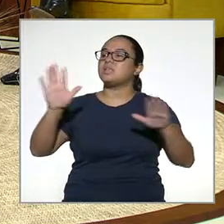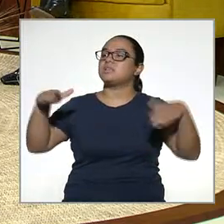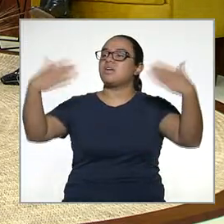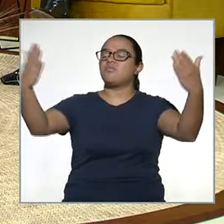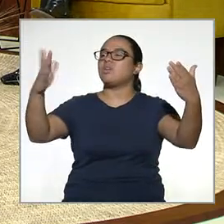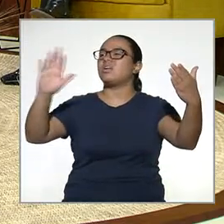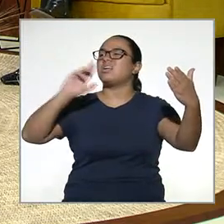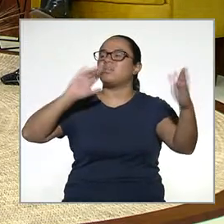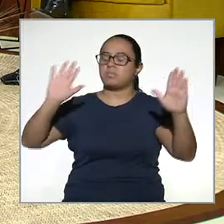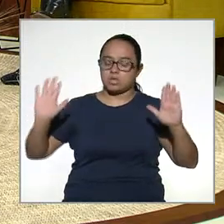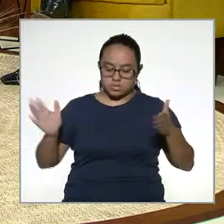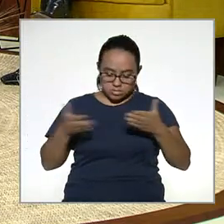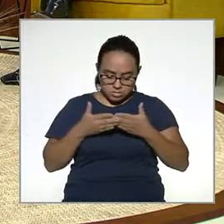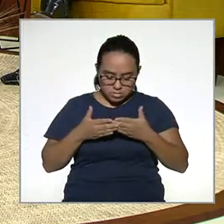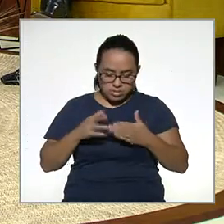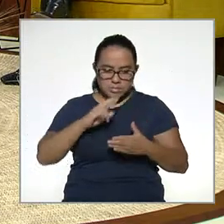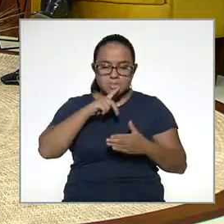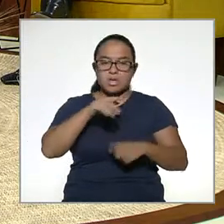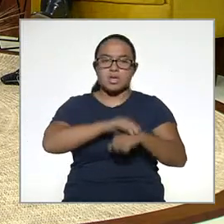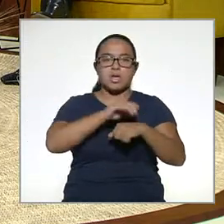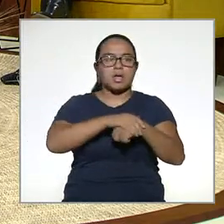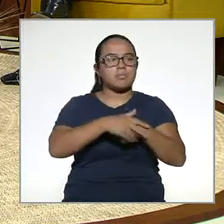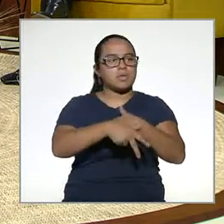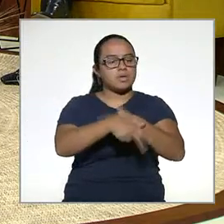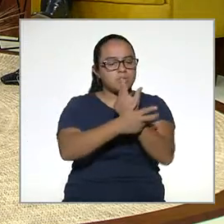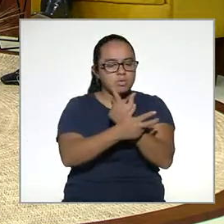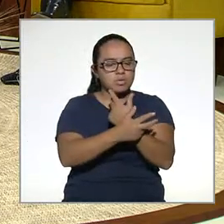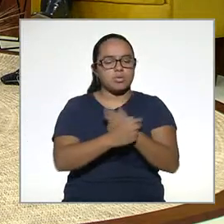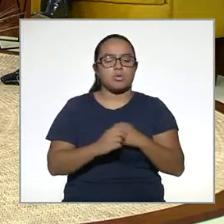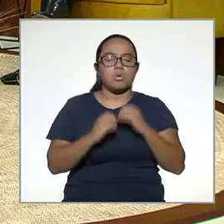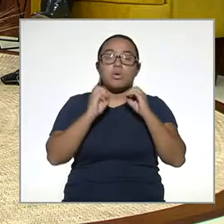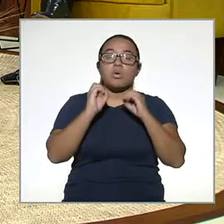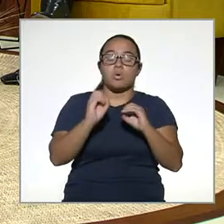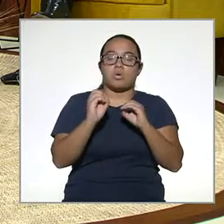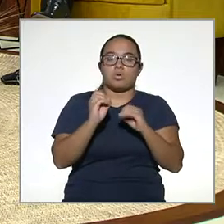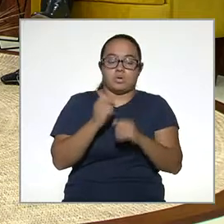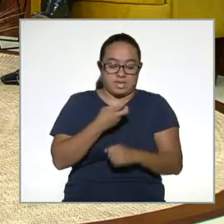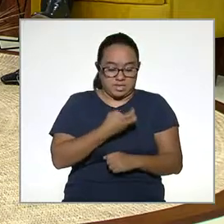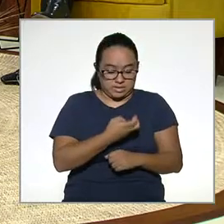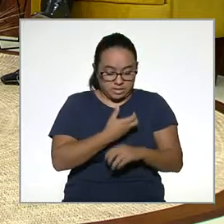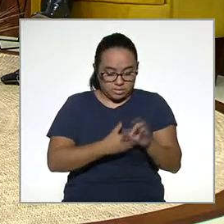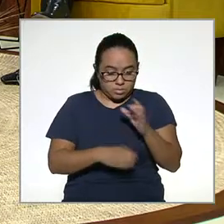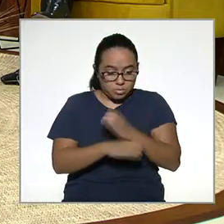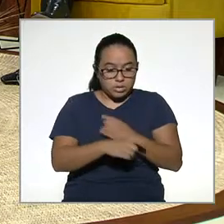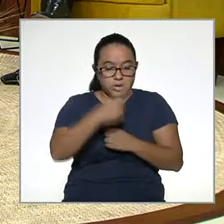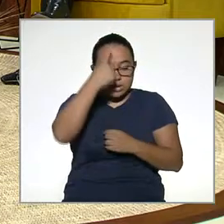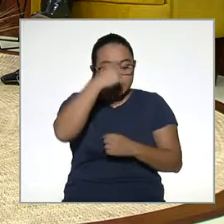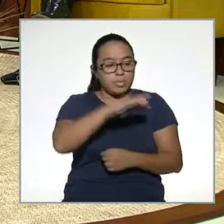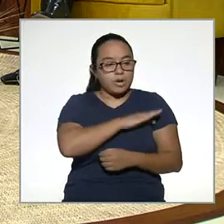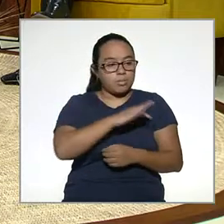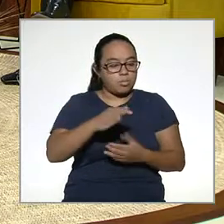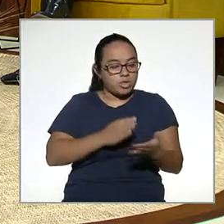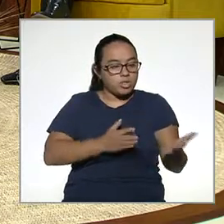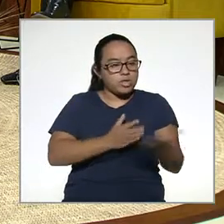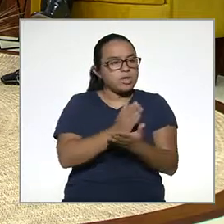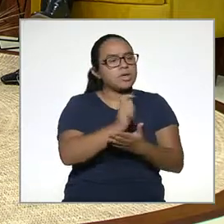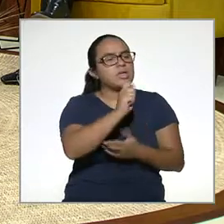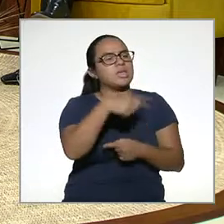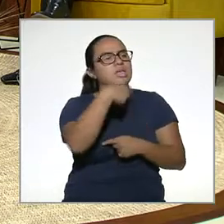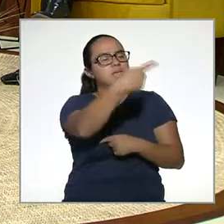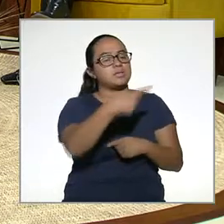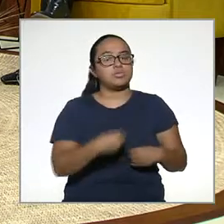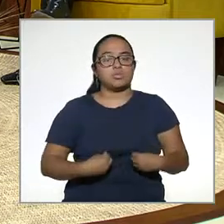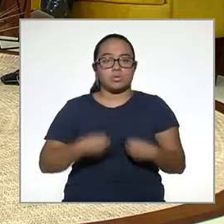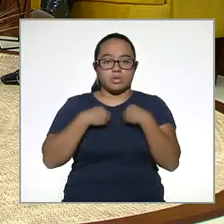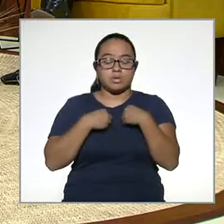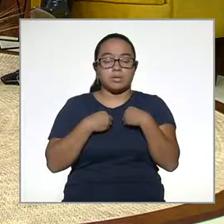necesita hoy hacer videollamadas con amigos. Hoy tenemos que mantener ese objeto como una vía de acceso al mundo del otro para